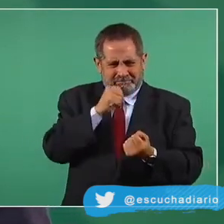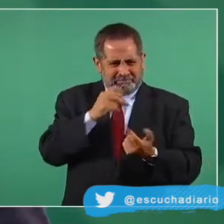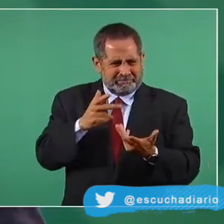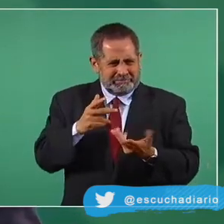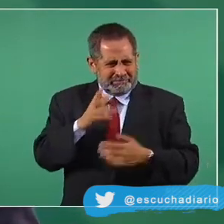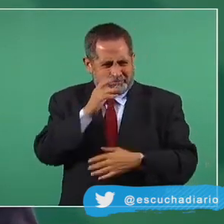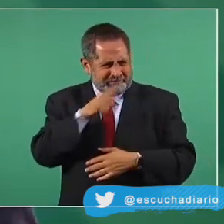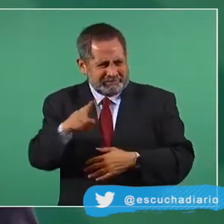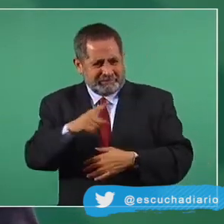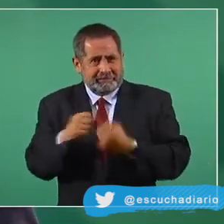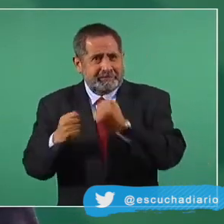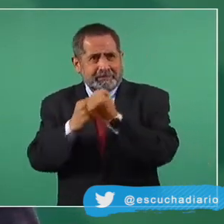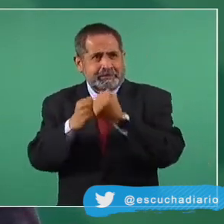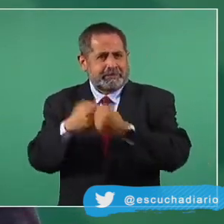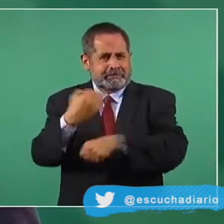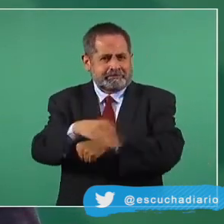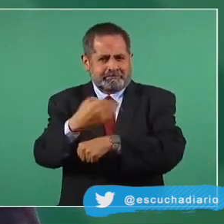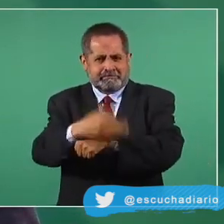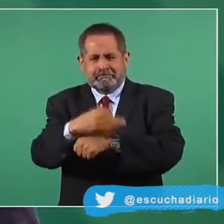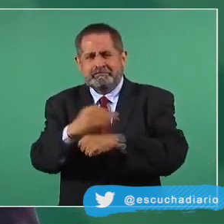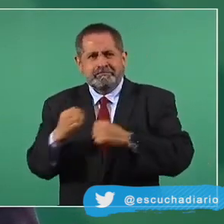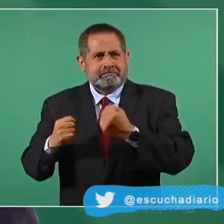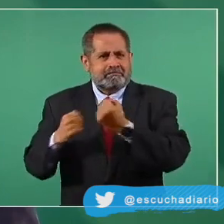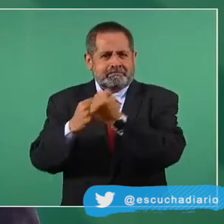¿No se podía?